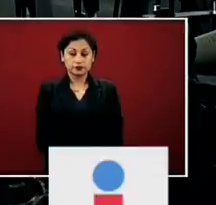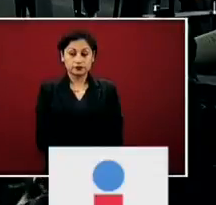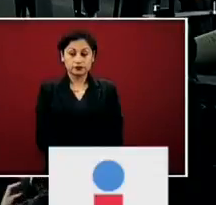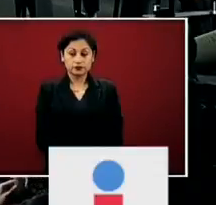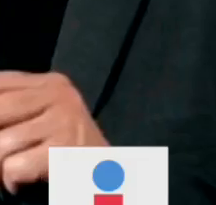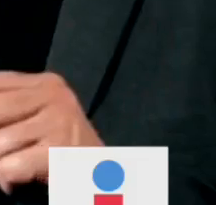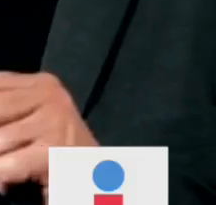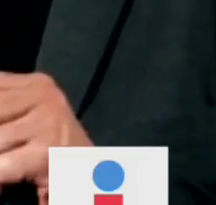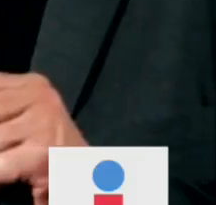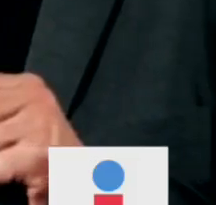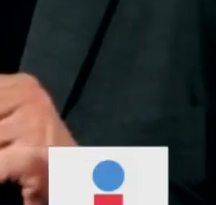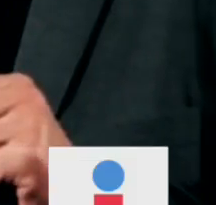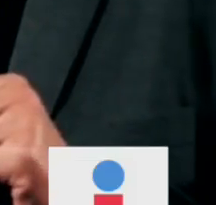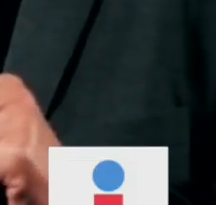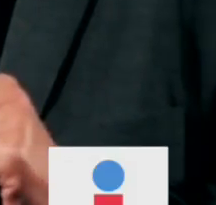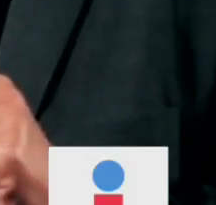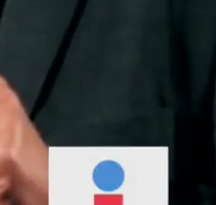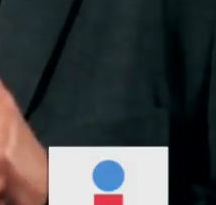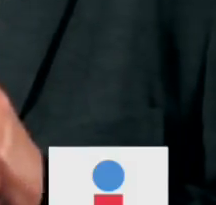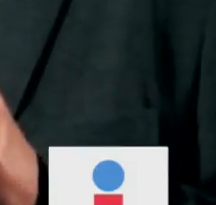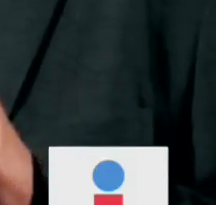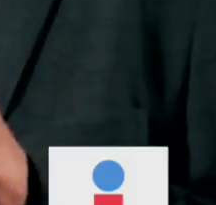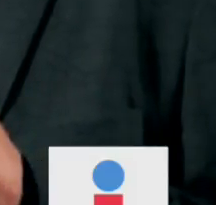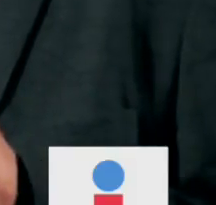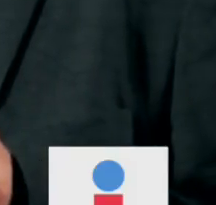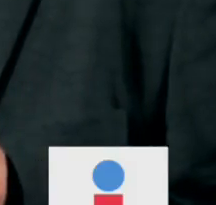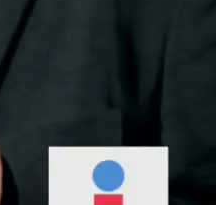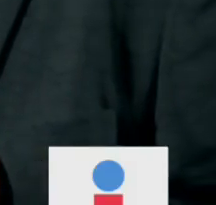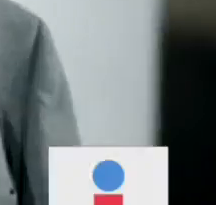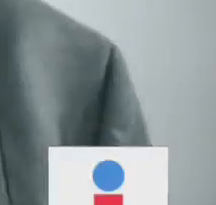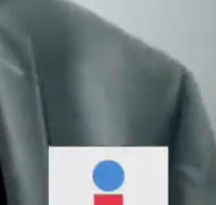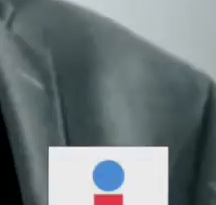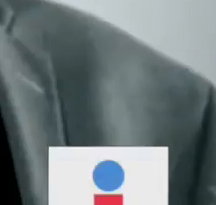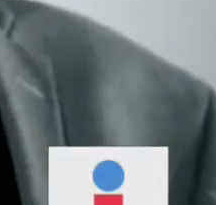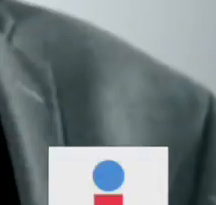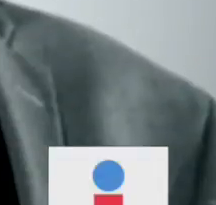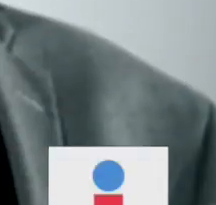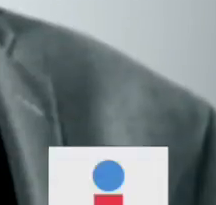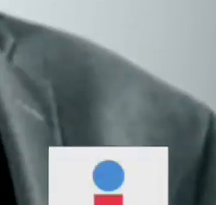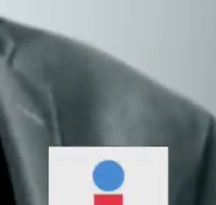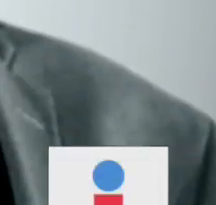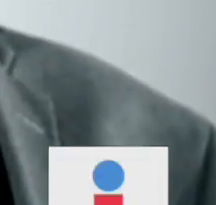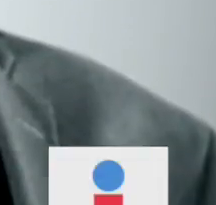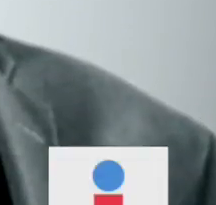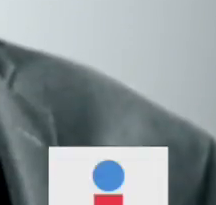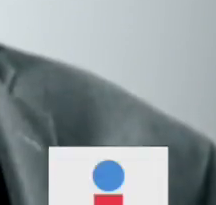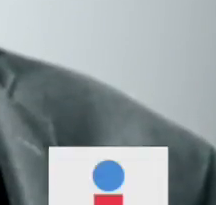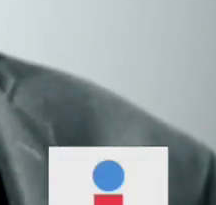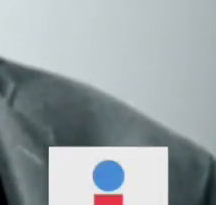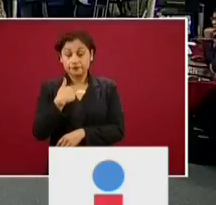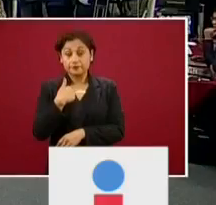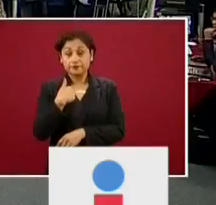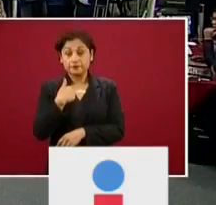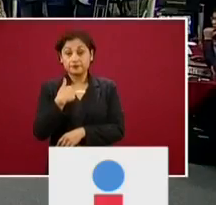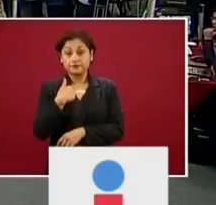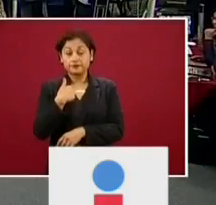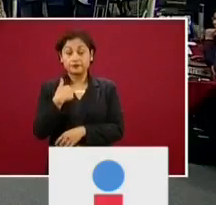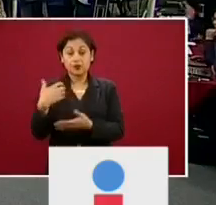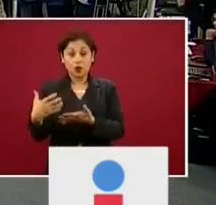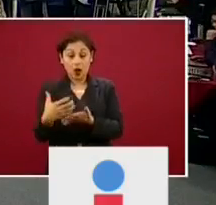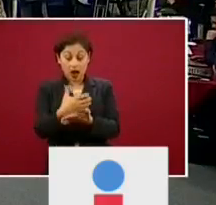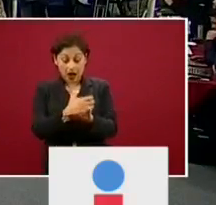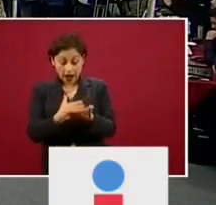es de 500 pesos. Más informar que si me saco el